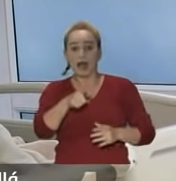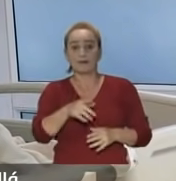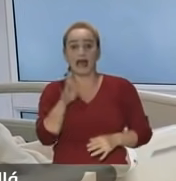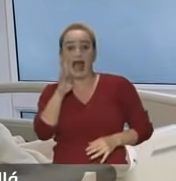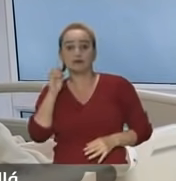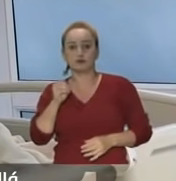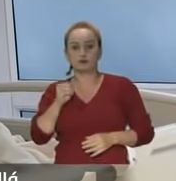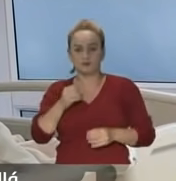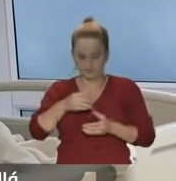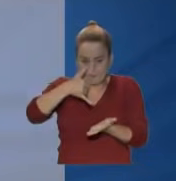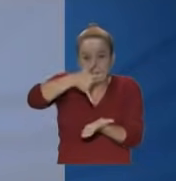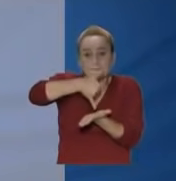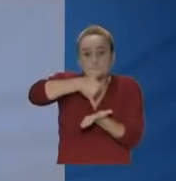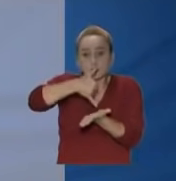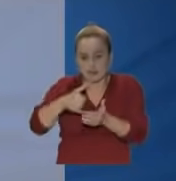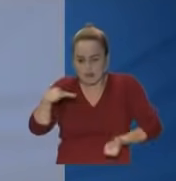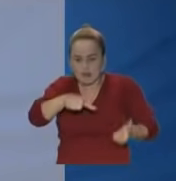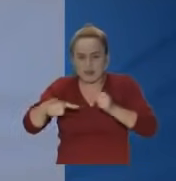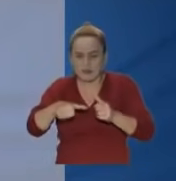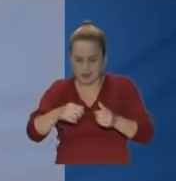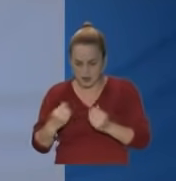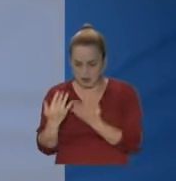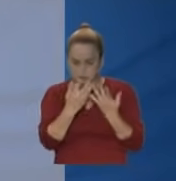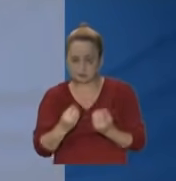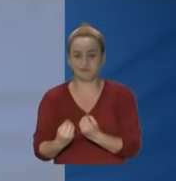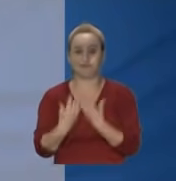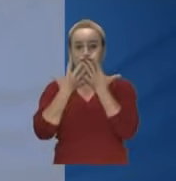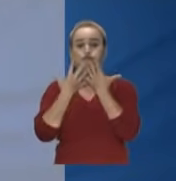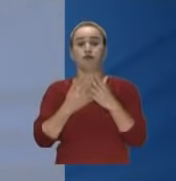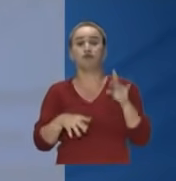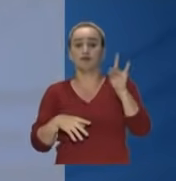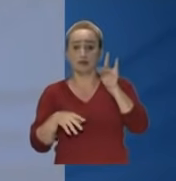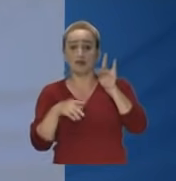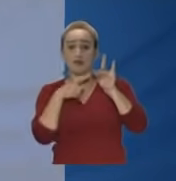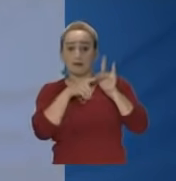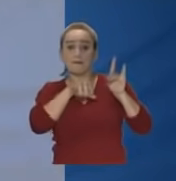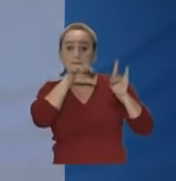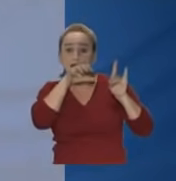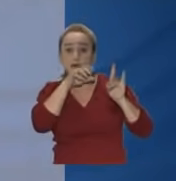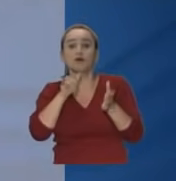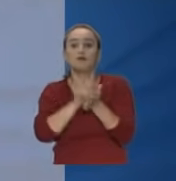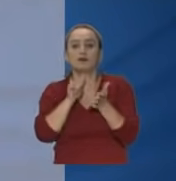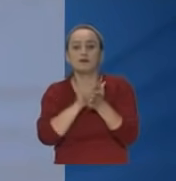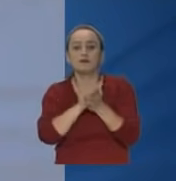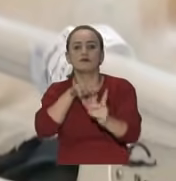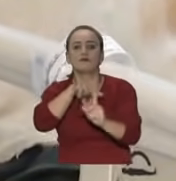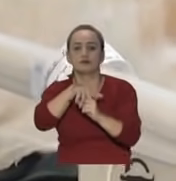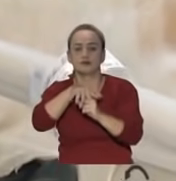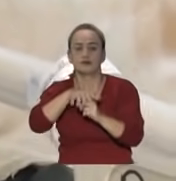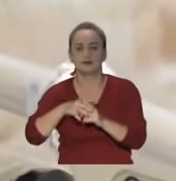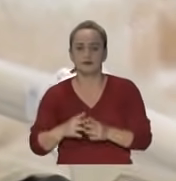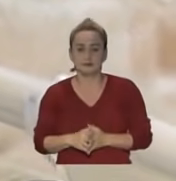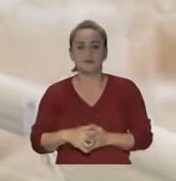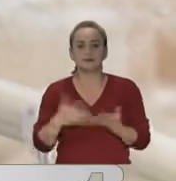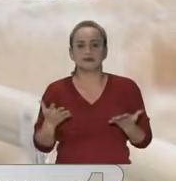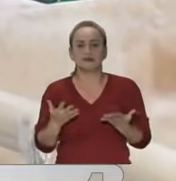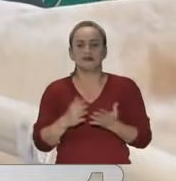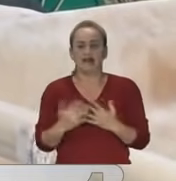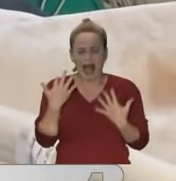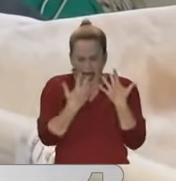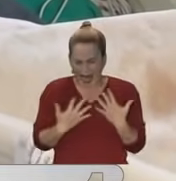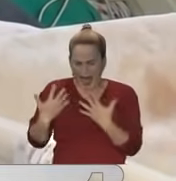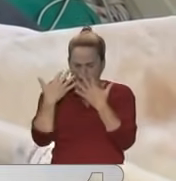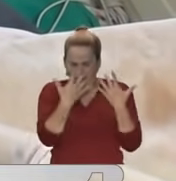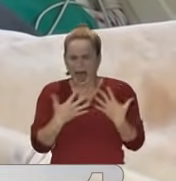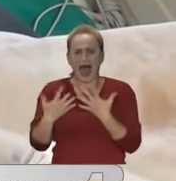prendió candela. Hasta la mascota de la pareja, un cachorro, resultó quemado. Laura, envuelta en llamas, lo primero